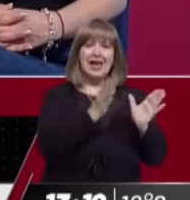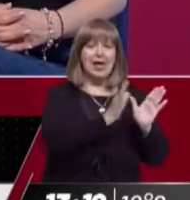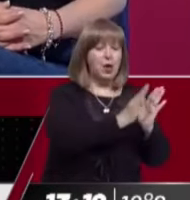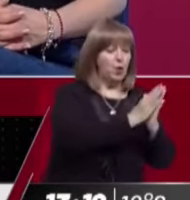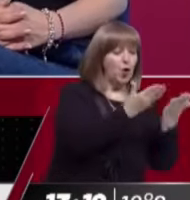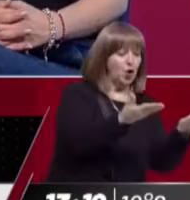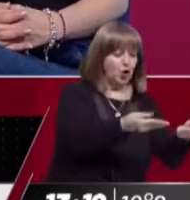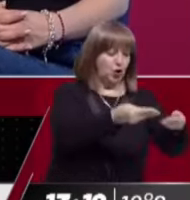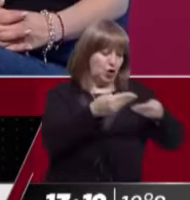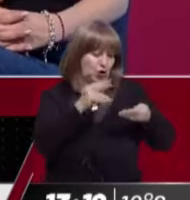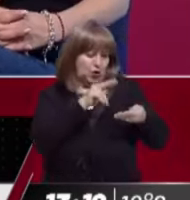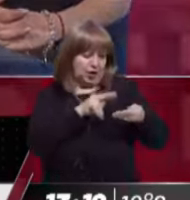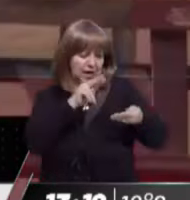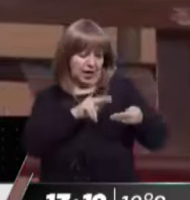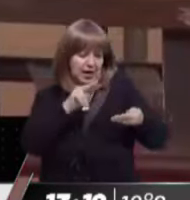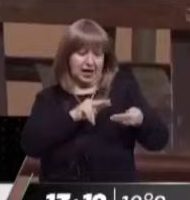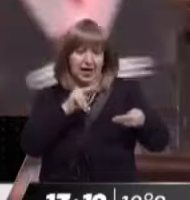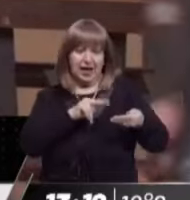libro? Claro,